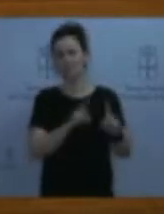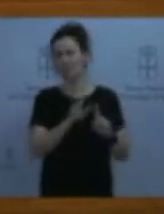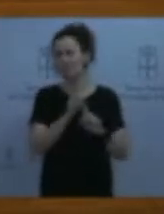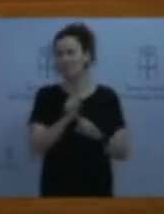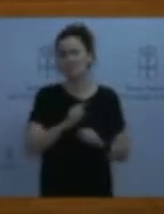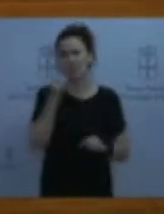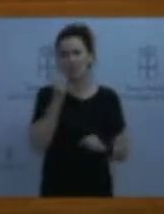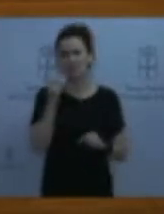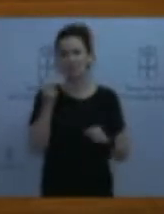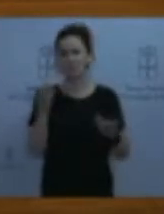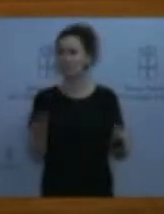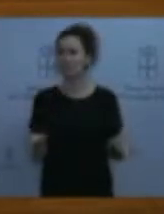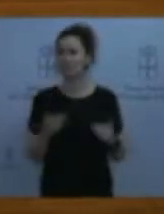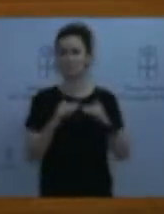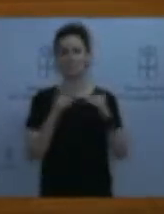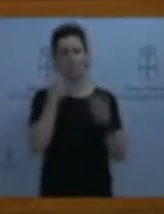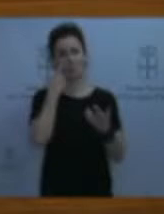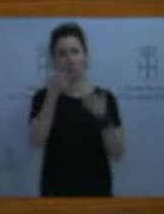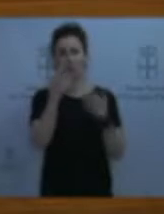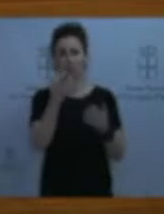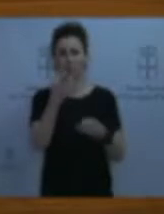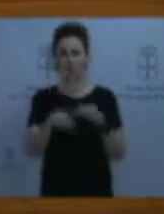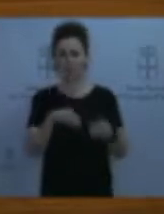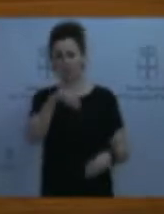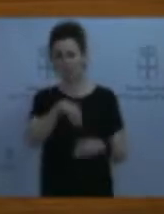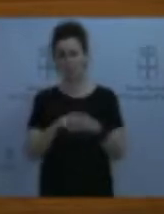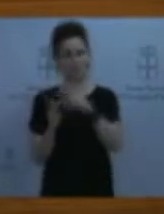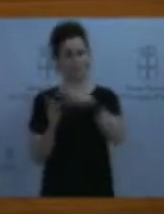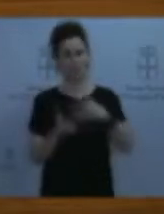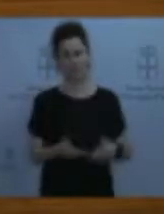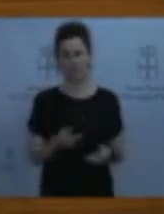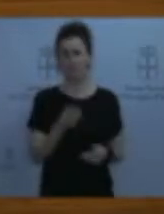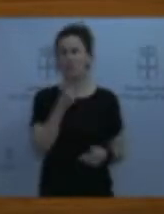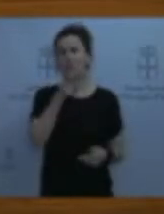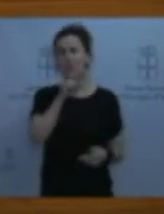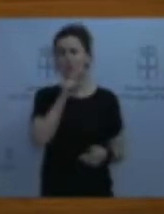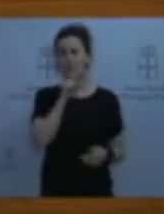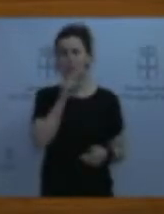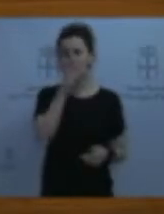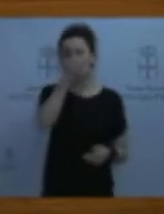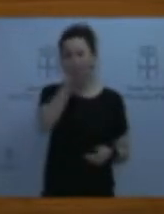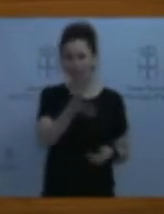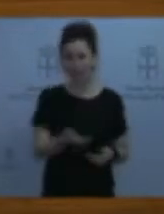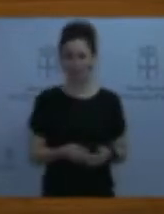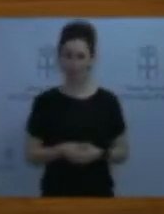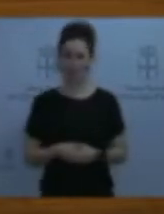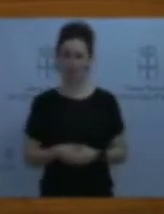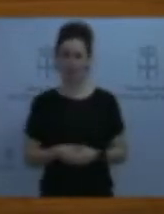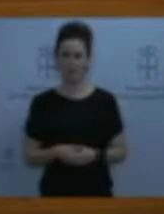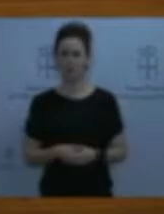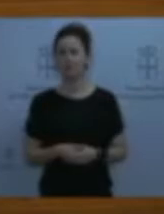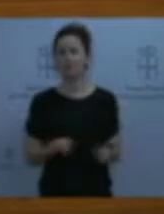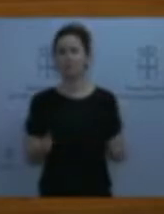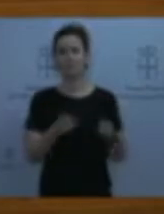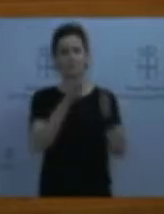es la diferenciación electoral cada vez más complicada del Partido Socialista. Ustedes necesitan un